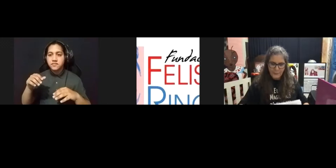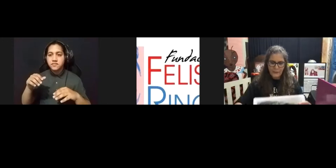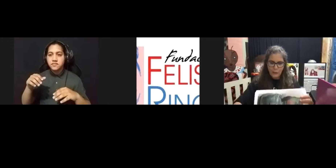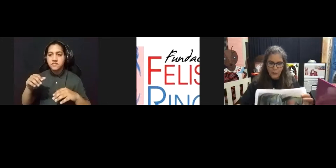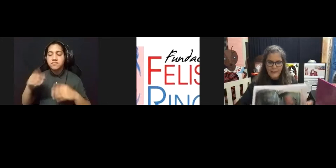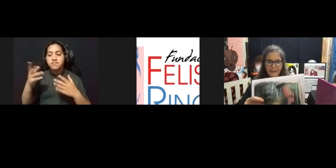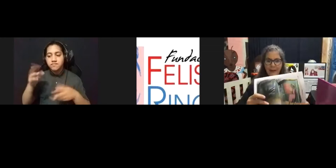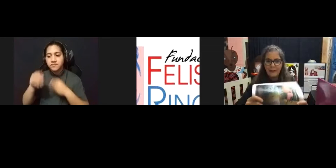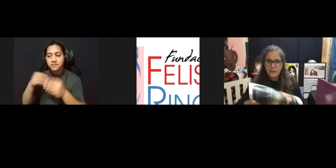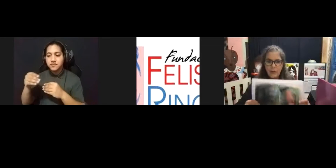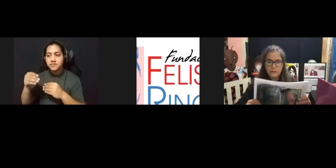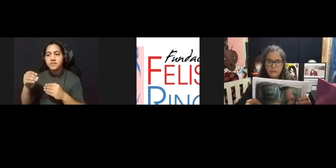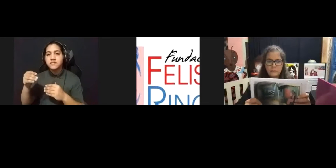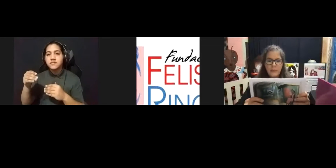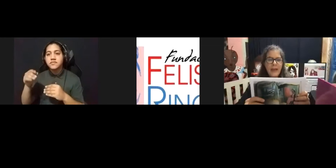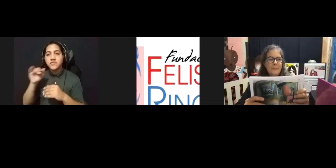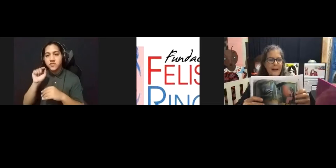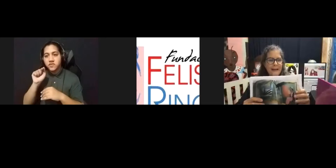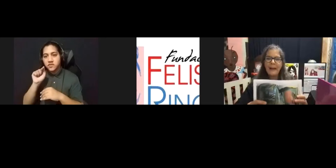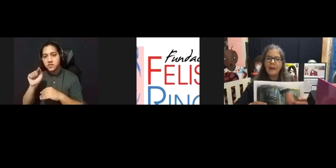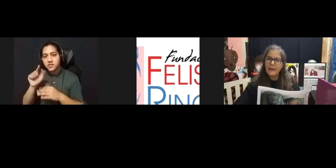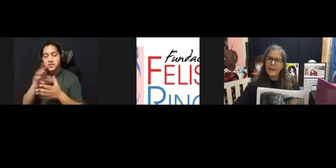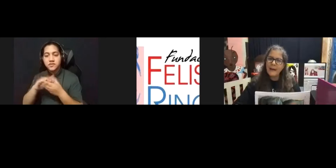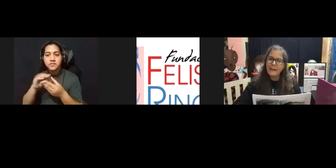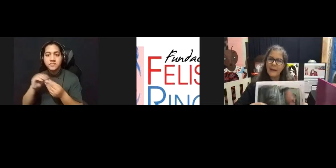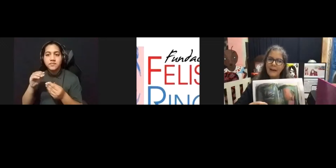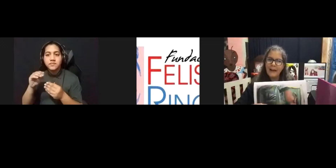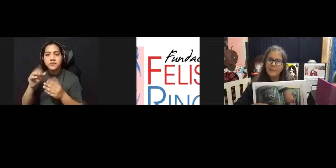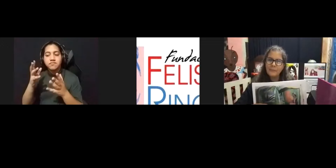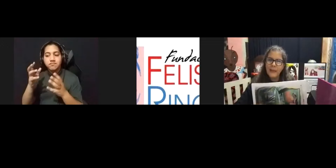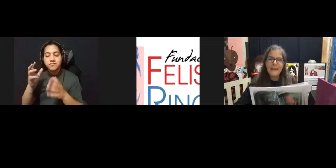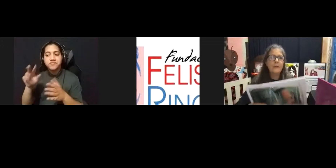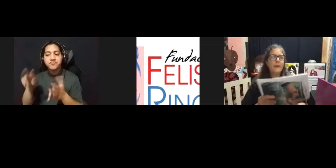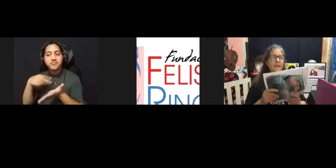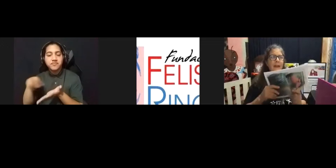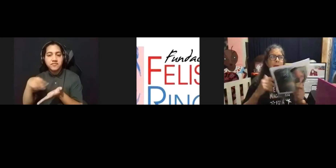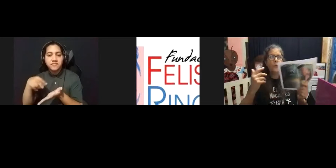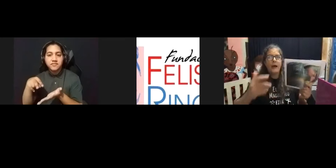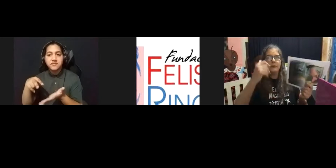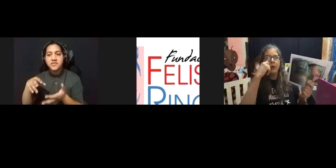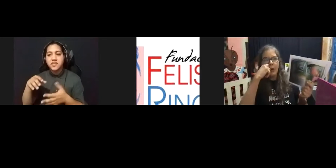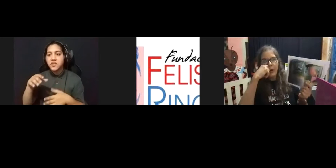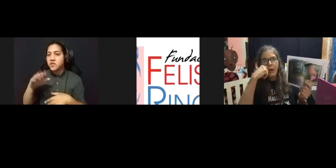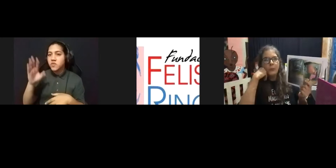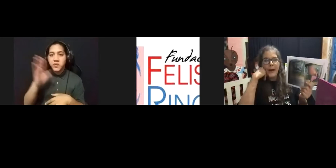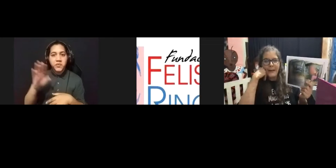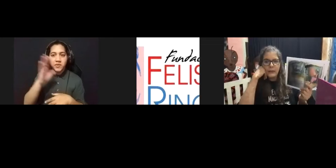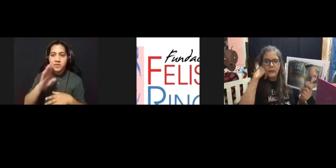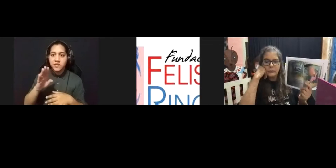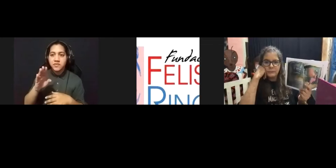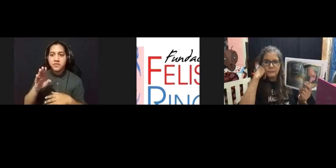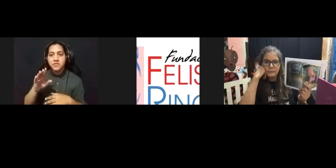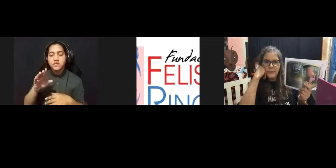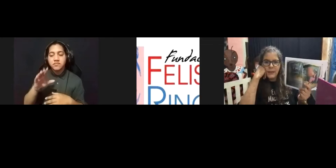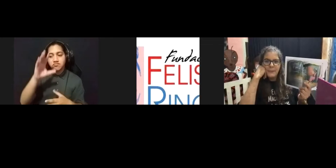eso también, solo que en esta versión, Martina lo que quiere es ir a bailar. Ella no está buscando un